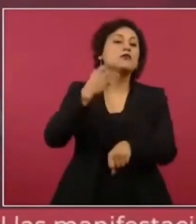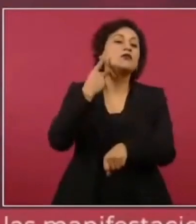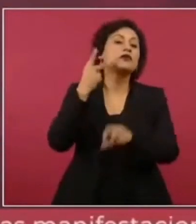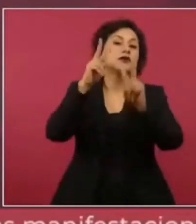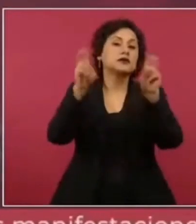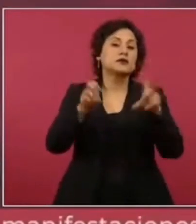Gracias.